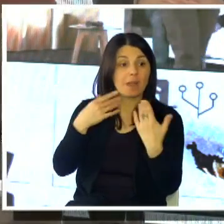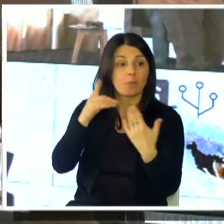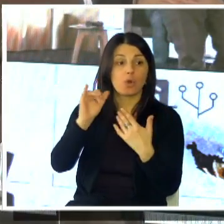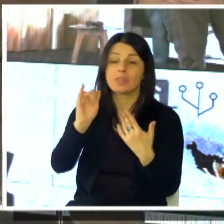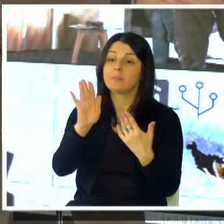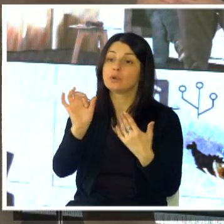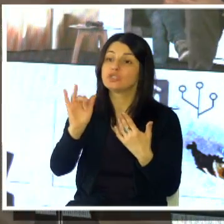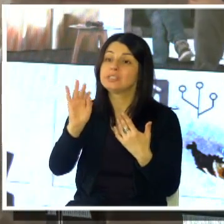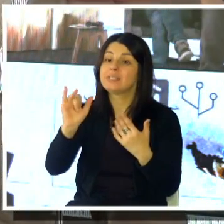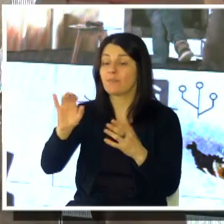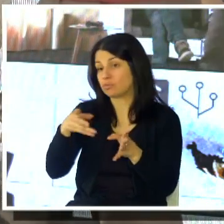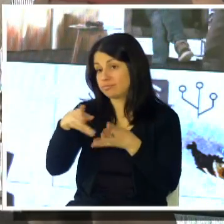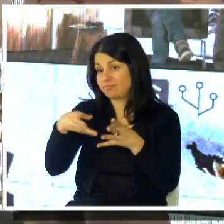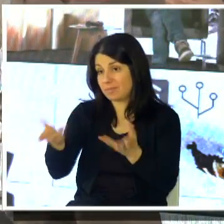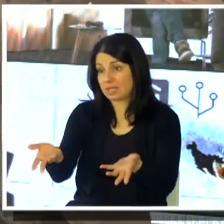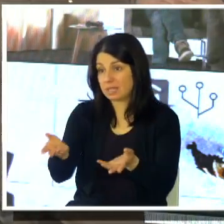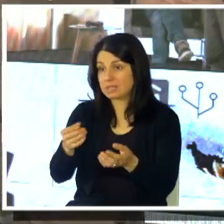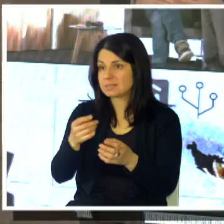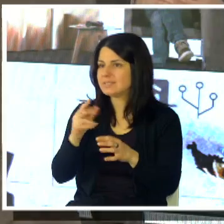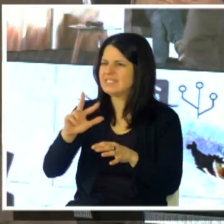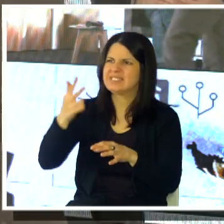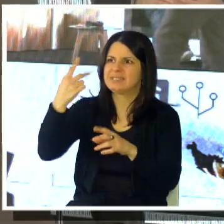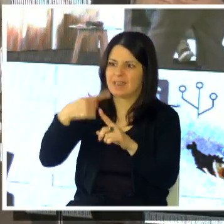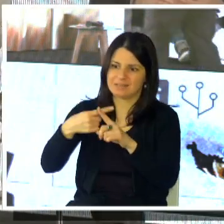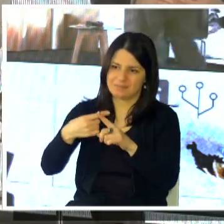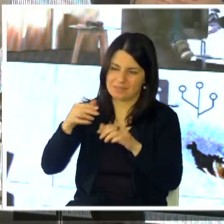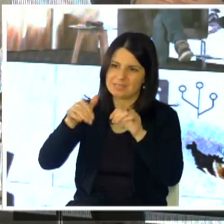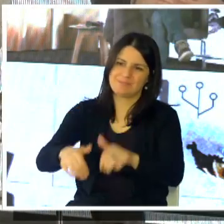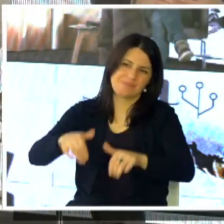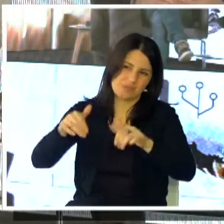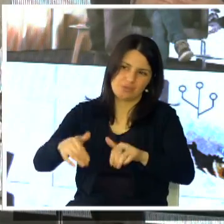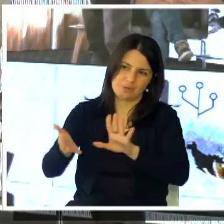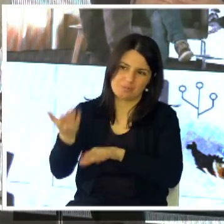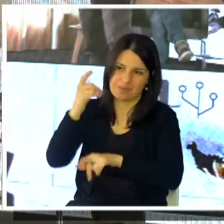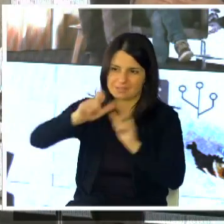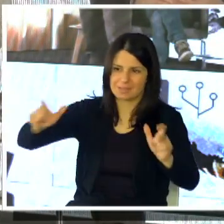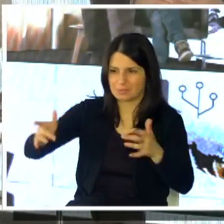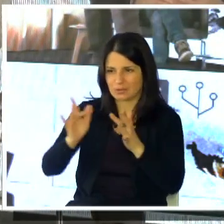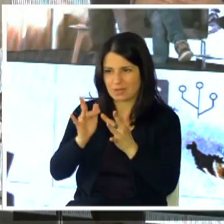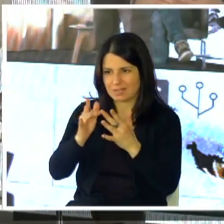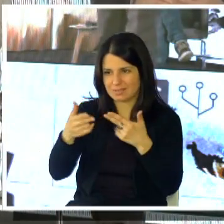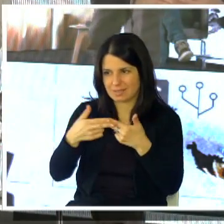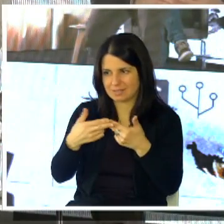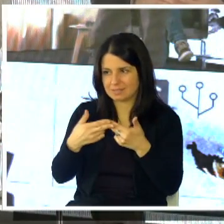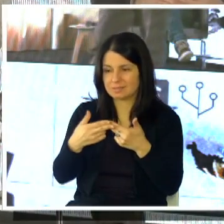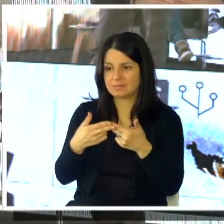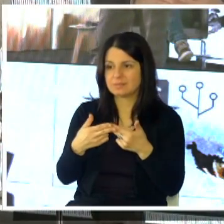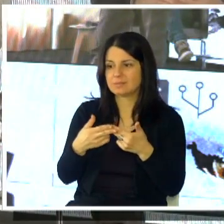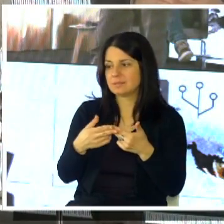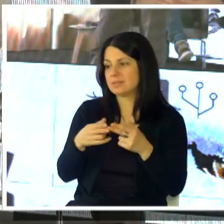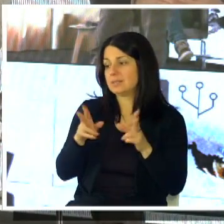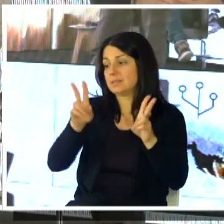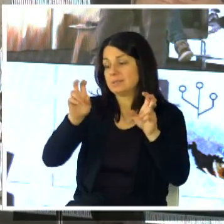dispositivos, triplicamos esos millones en un caso de uso. Con lo cual, ya